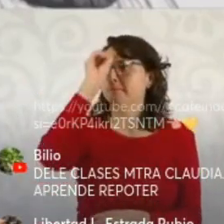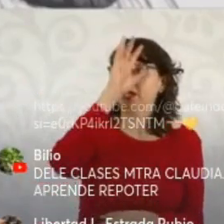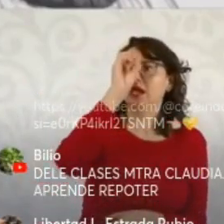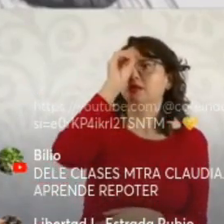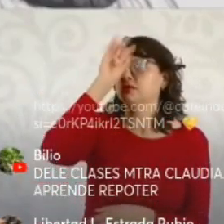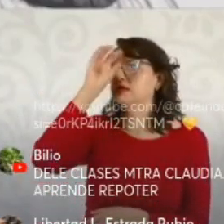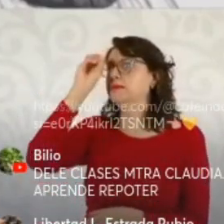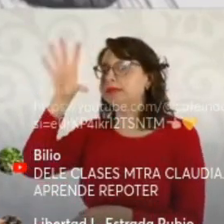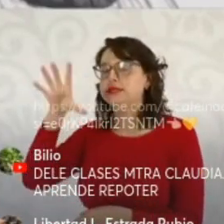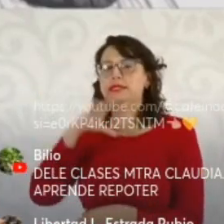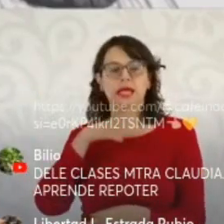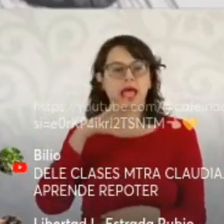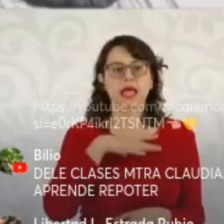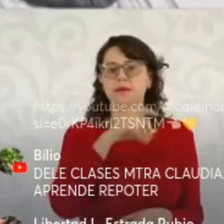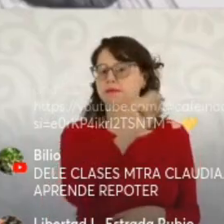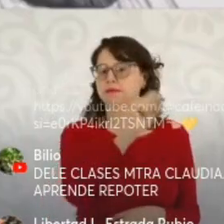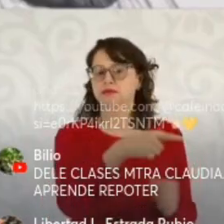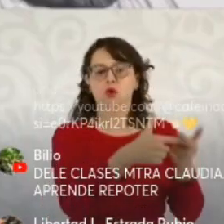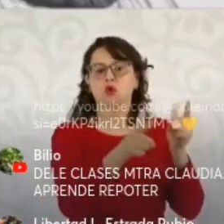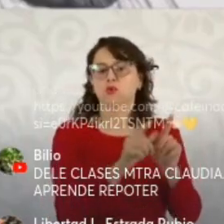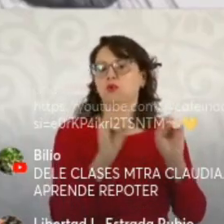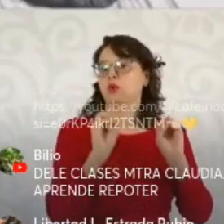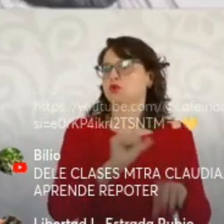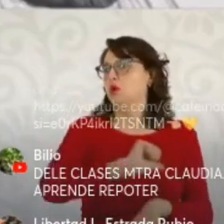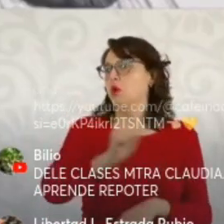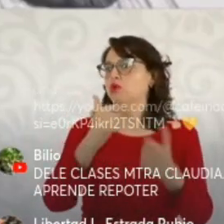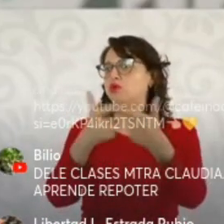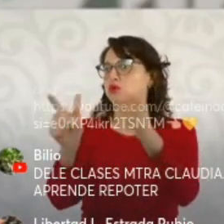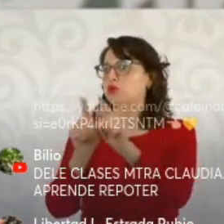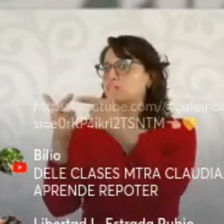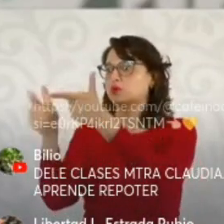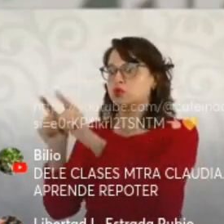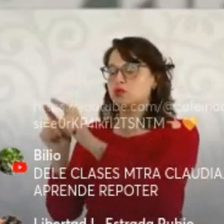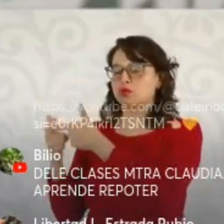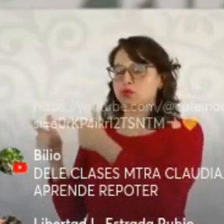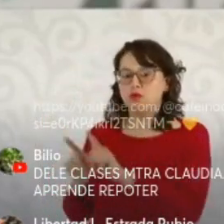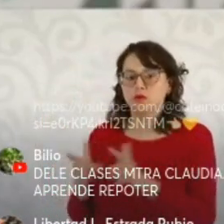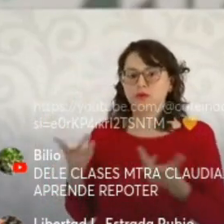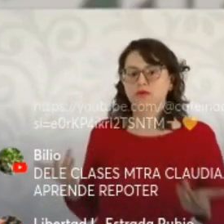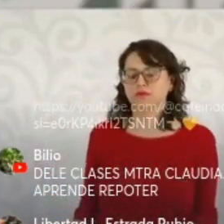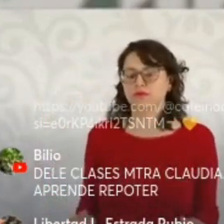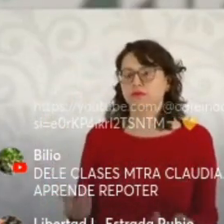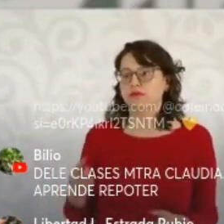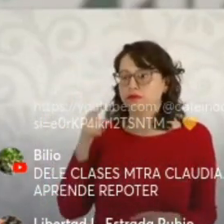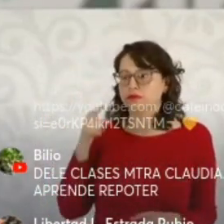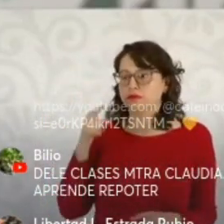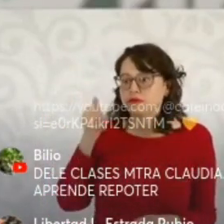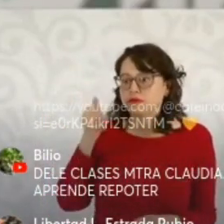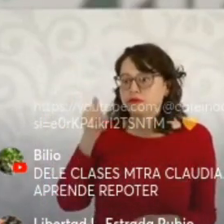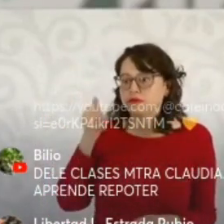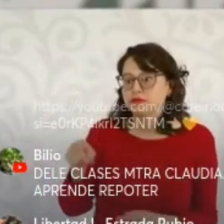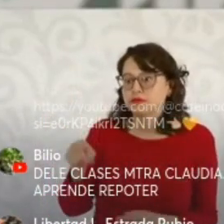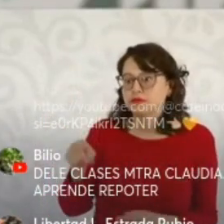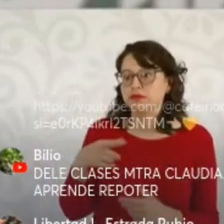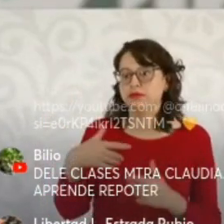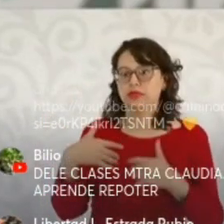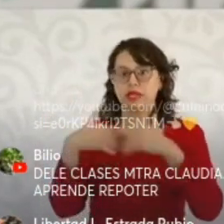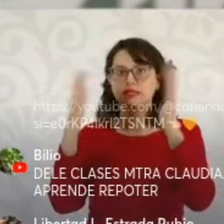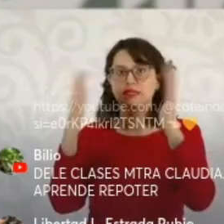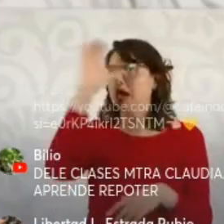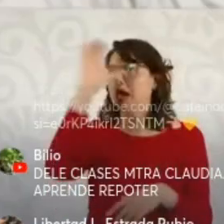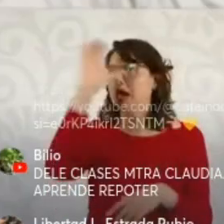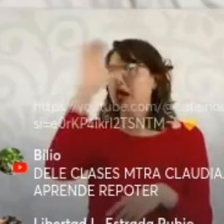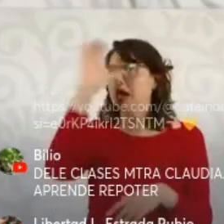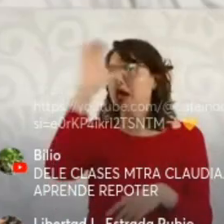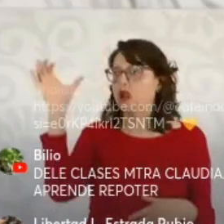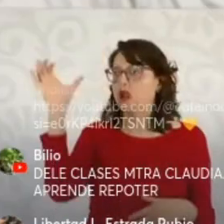grupo o de otros grupos mineros. ¿Qué se tiene que hacer si se sigue explotando esa mina a cielo abierto?